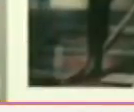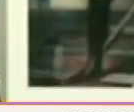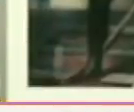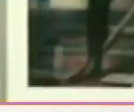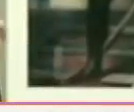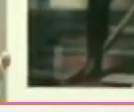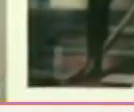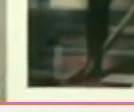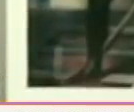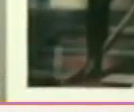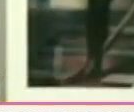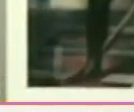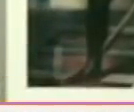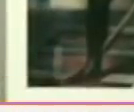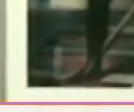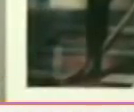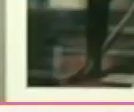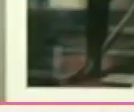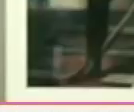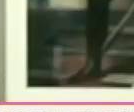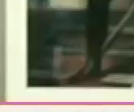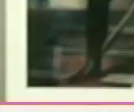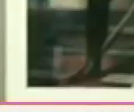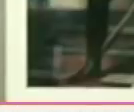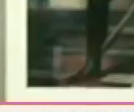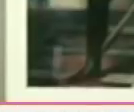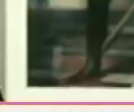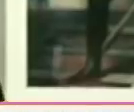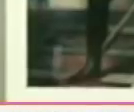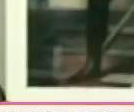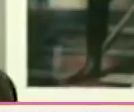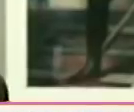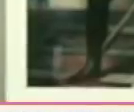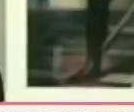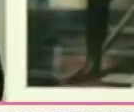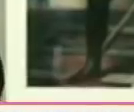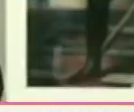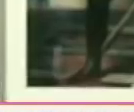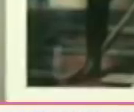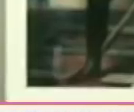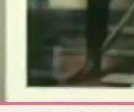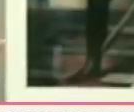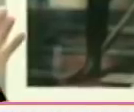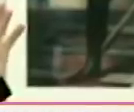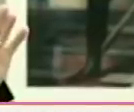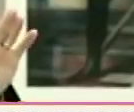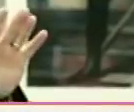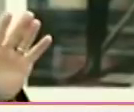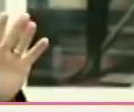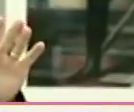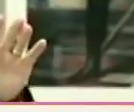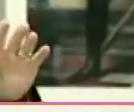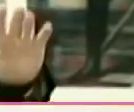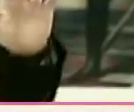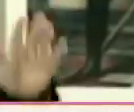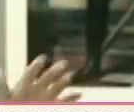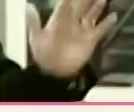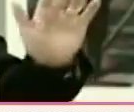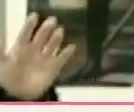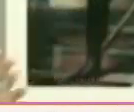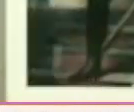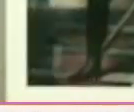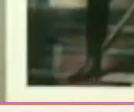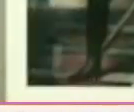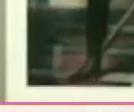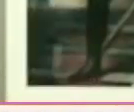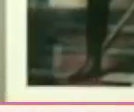en las jurisprudencias de la Corte, la jurisdicción por efecto ha ido avanzando, y creemos que este es el momento en el cual pues debe